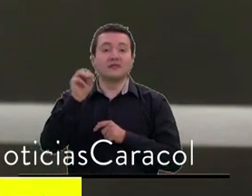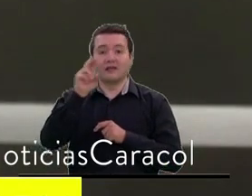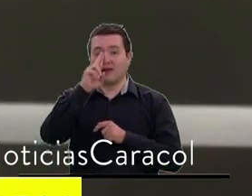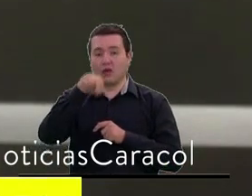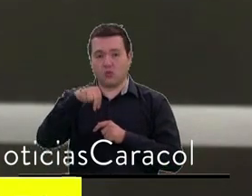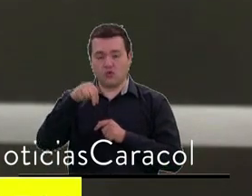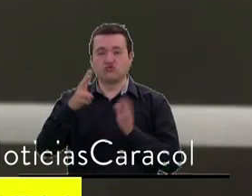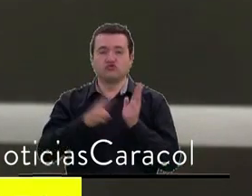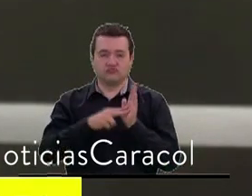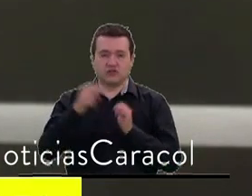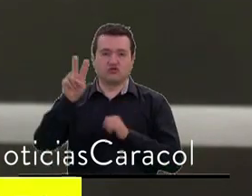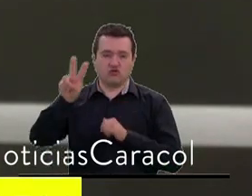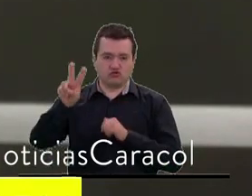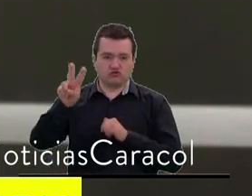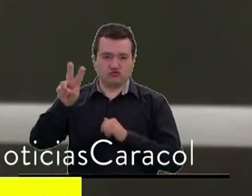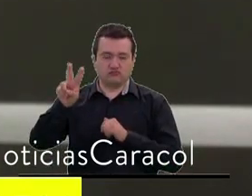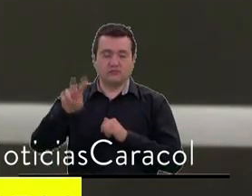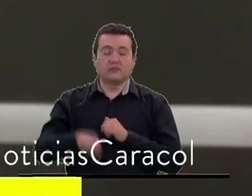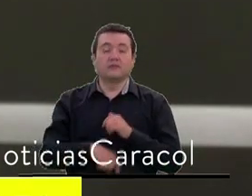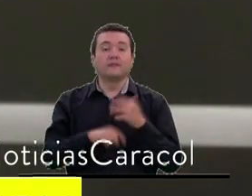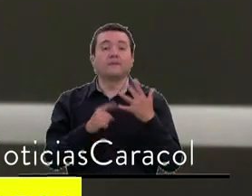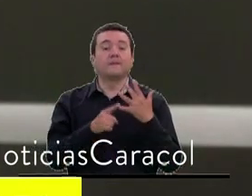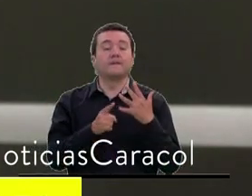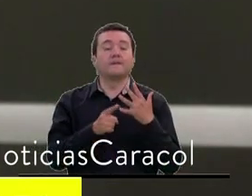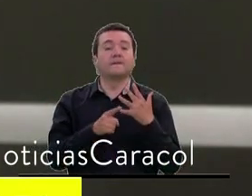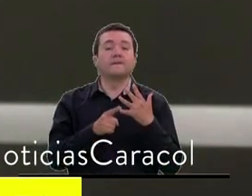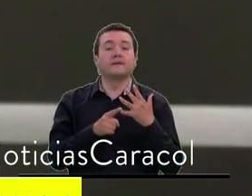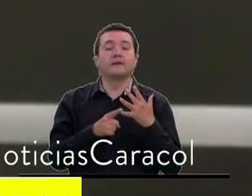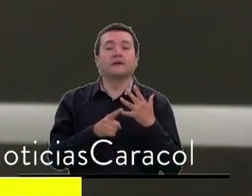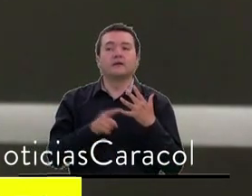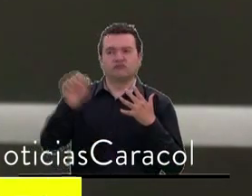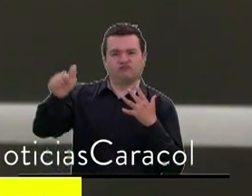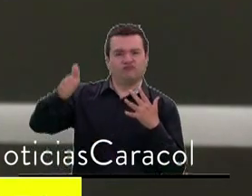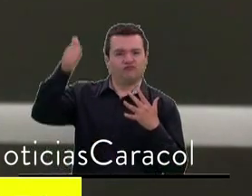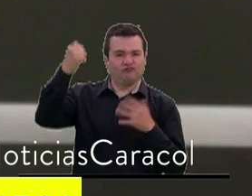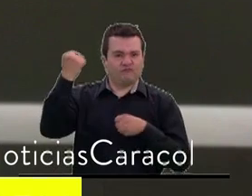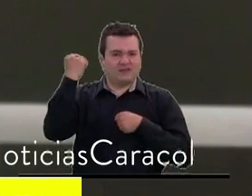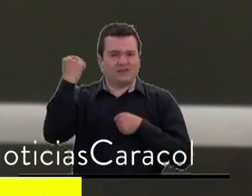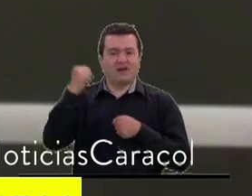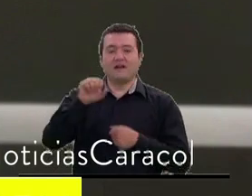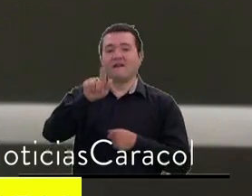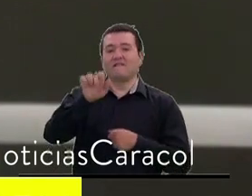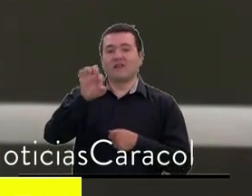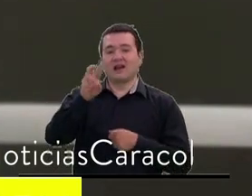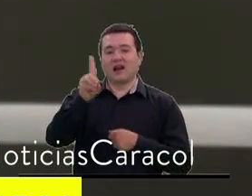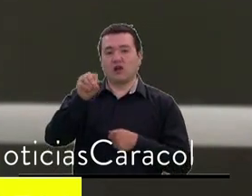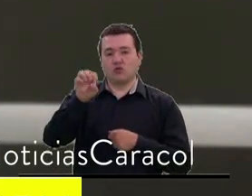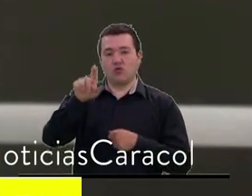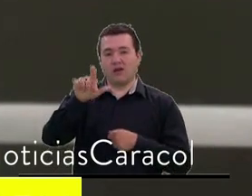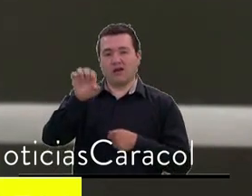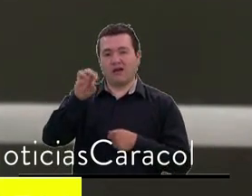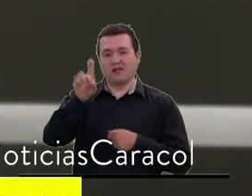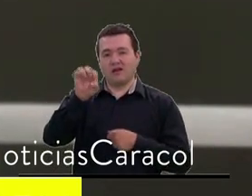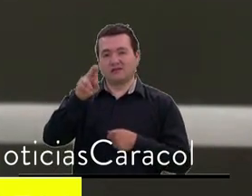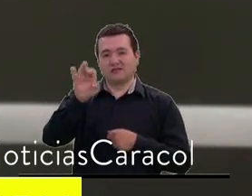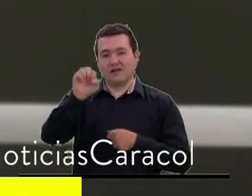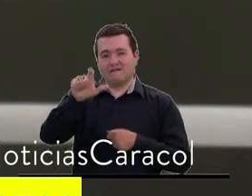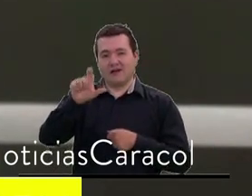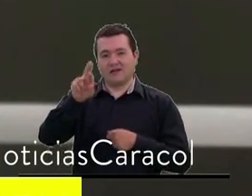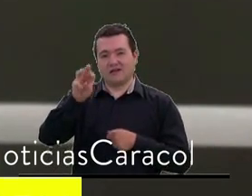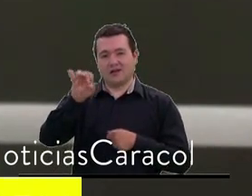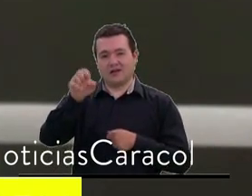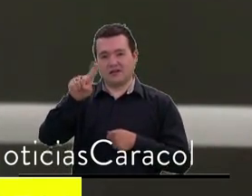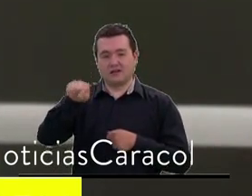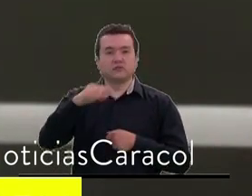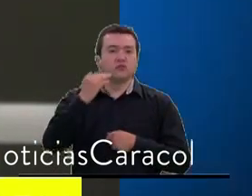de 2002. Homicidio del general Fernando Landazábal Reyes, ocurrido el